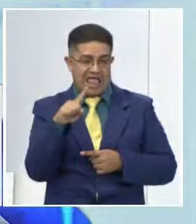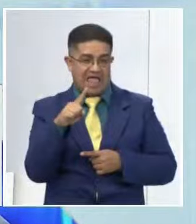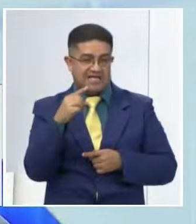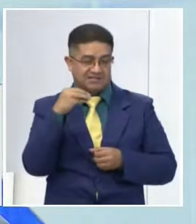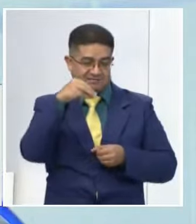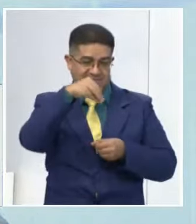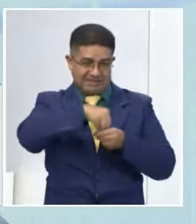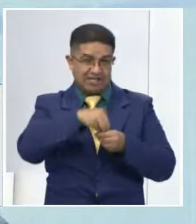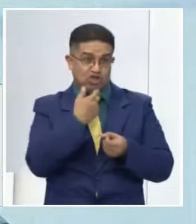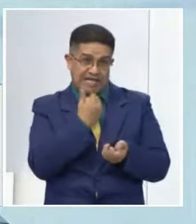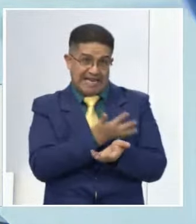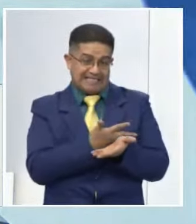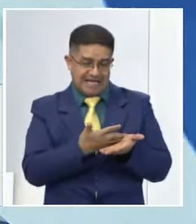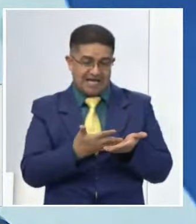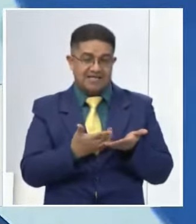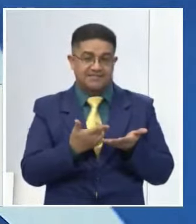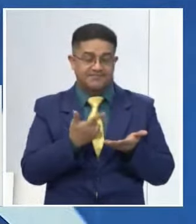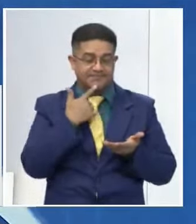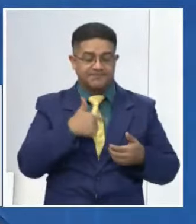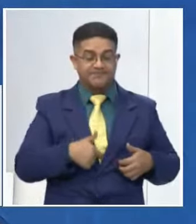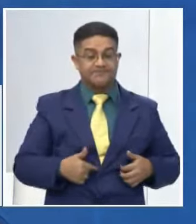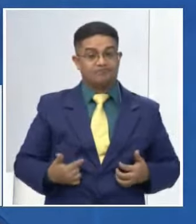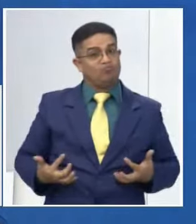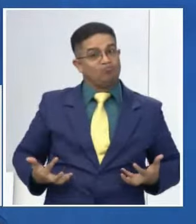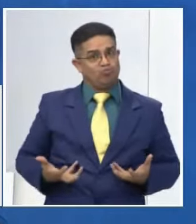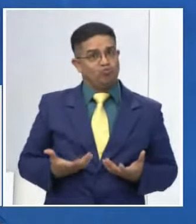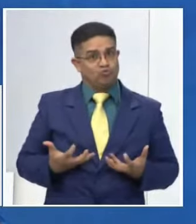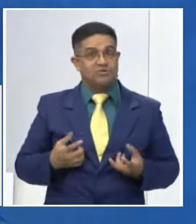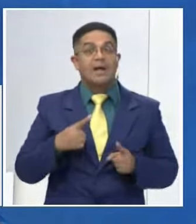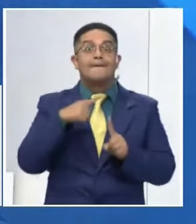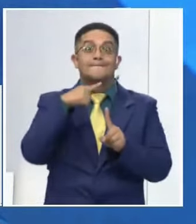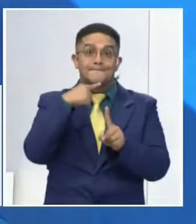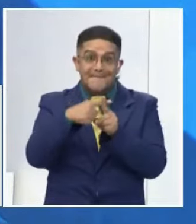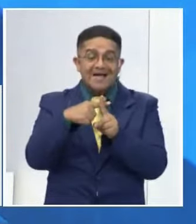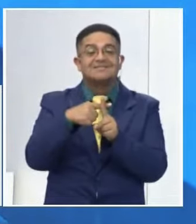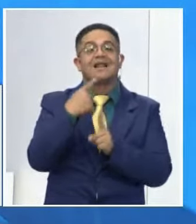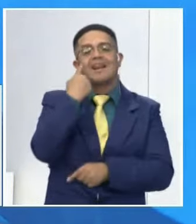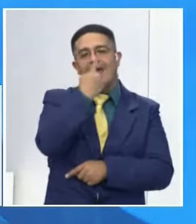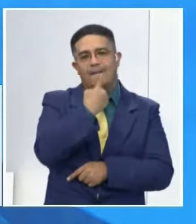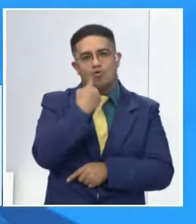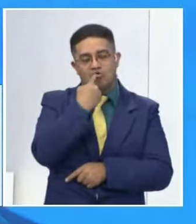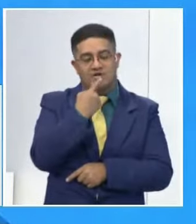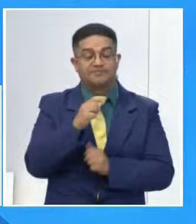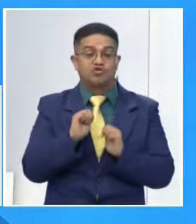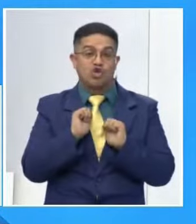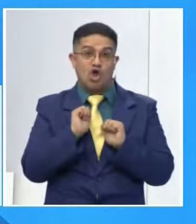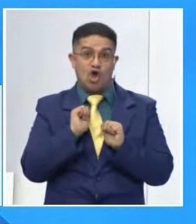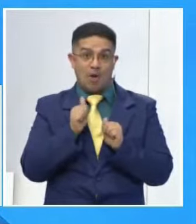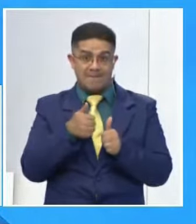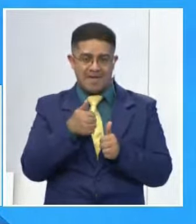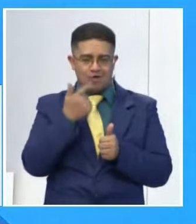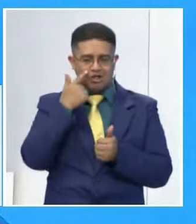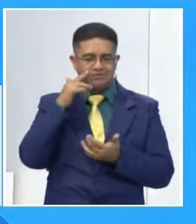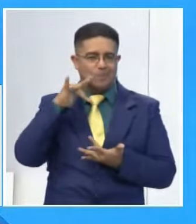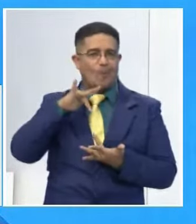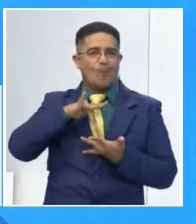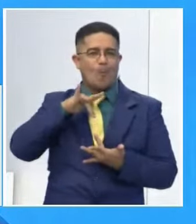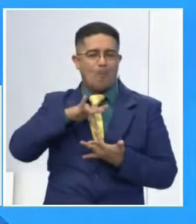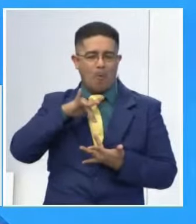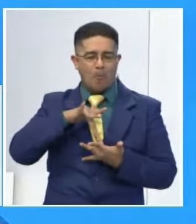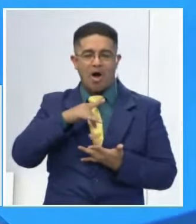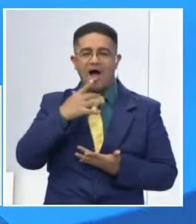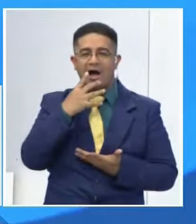plasma sanguíneo, la que llega al estómago y la que está en boca. Cuando comemos, esos enlaces, que son muy grandes, son